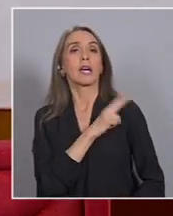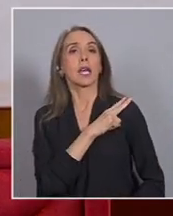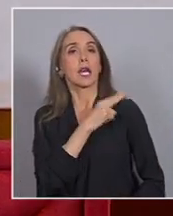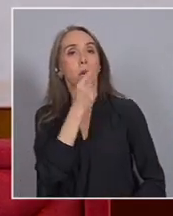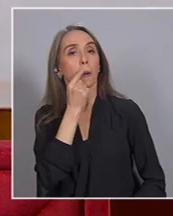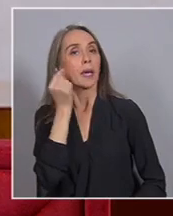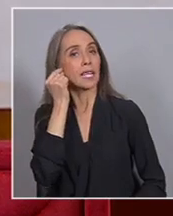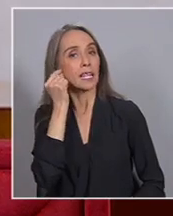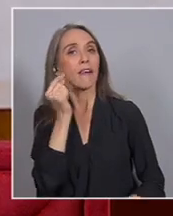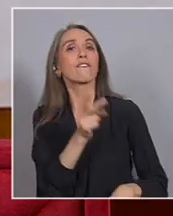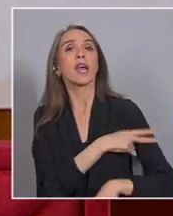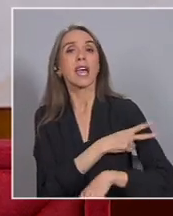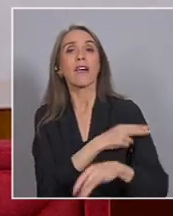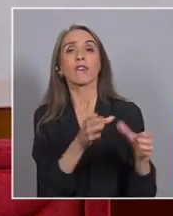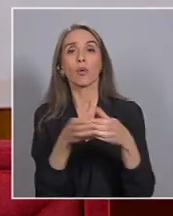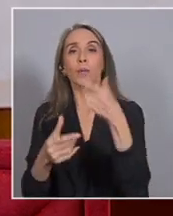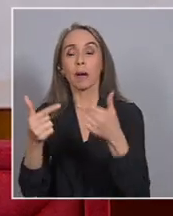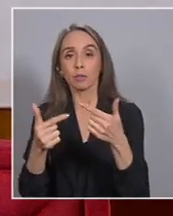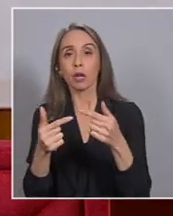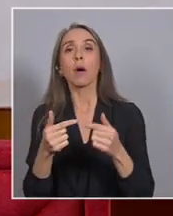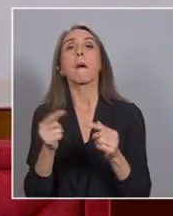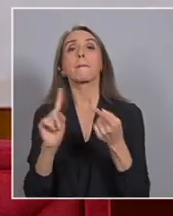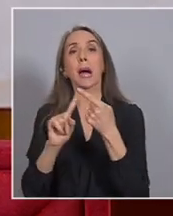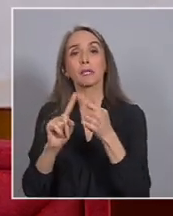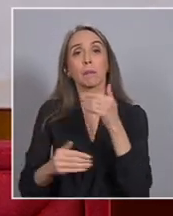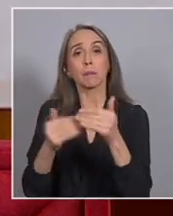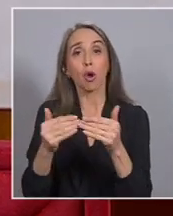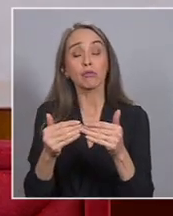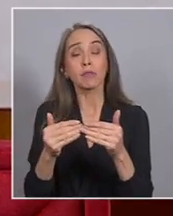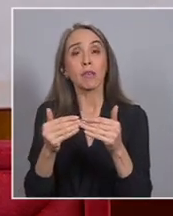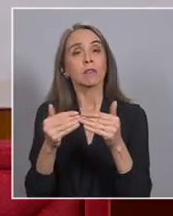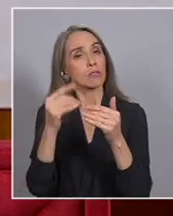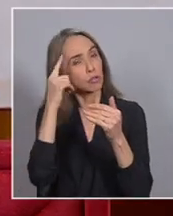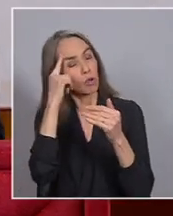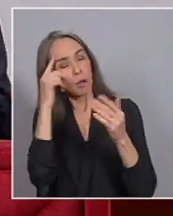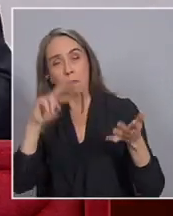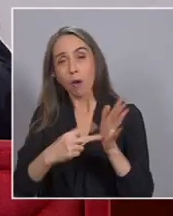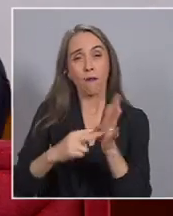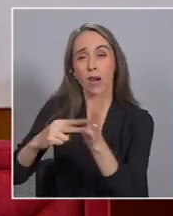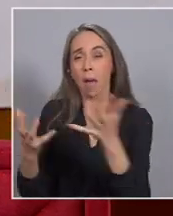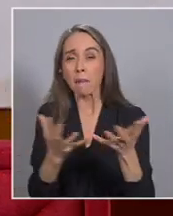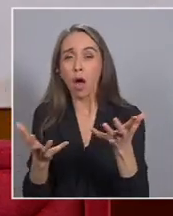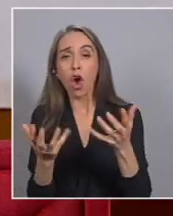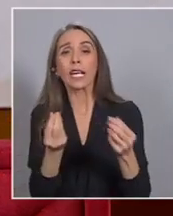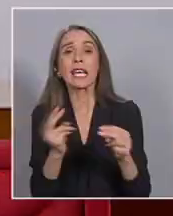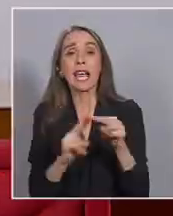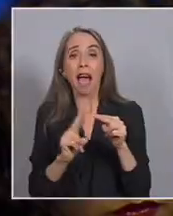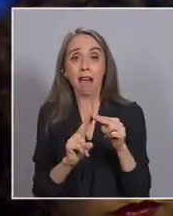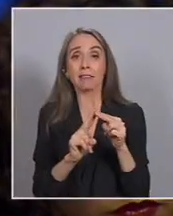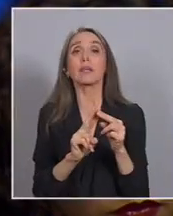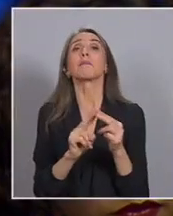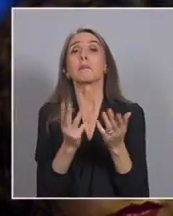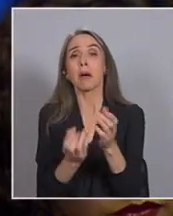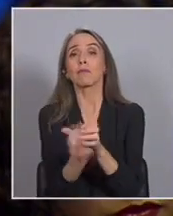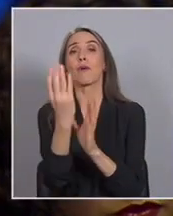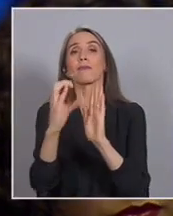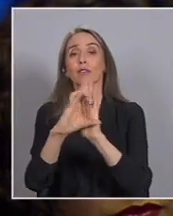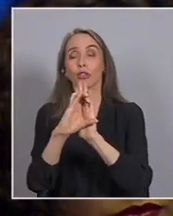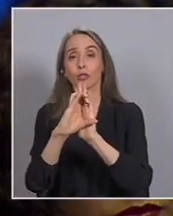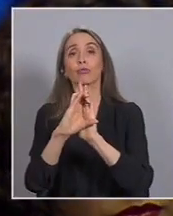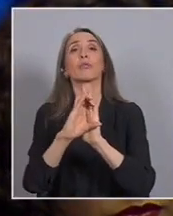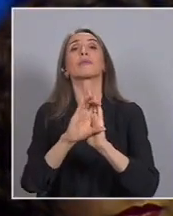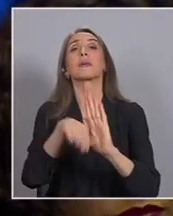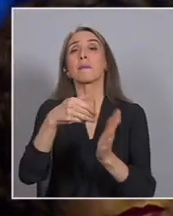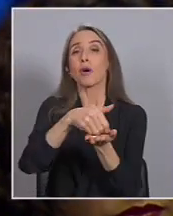partido que participaron de ese proceso contra viento y marea. Porque es así que constituimos